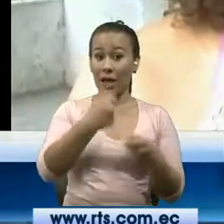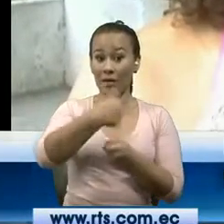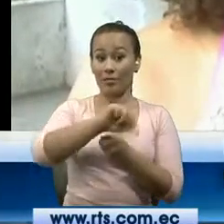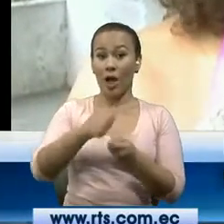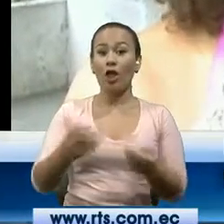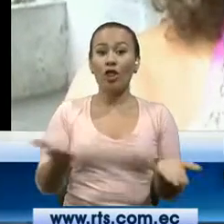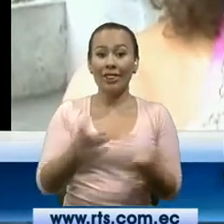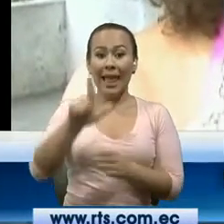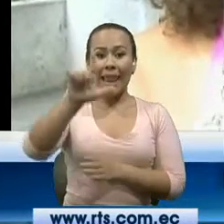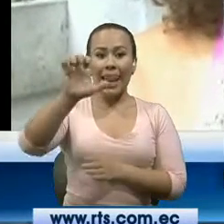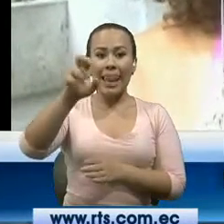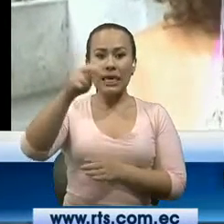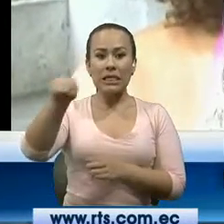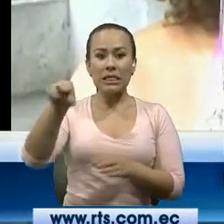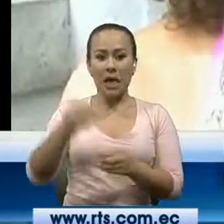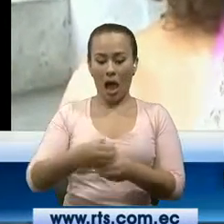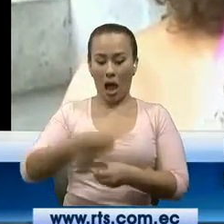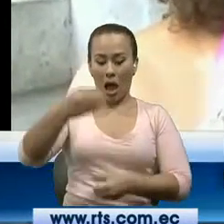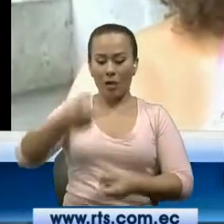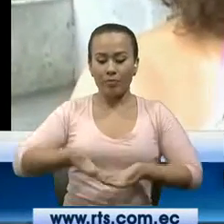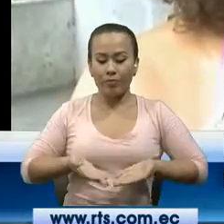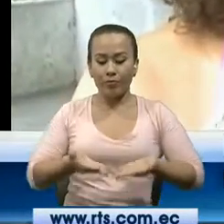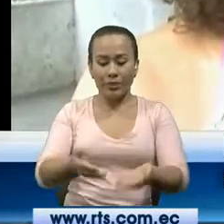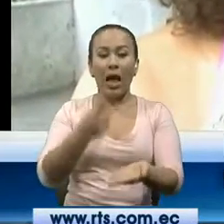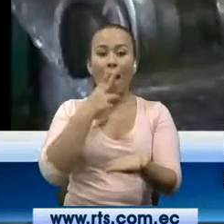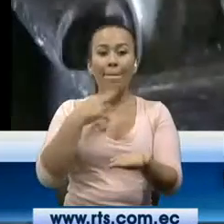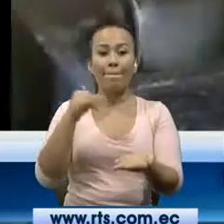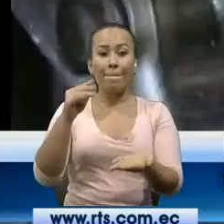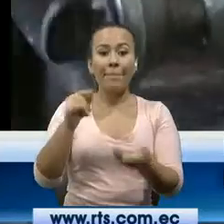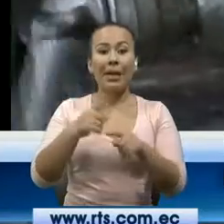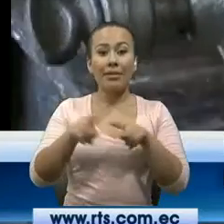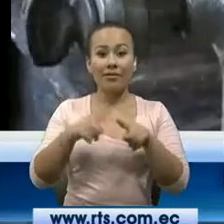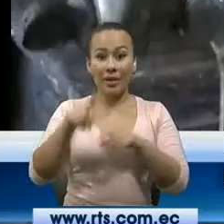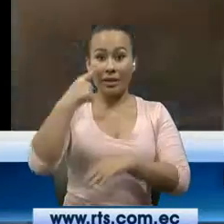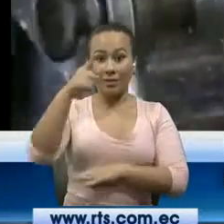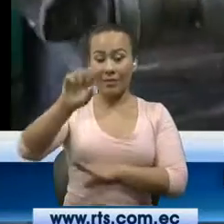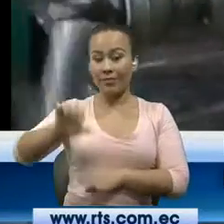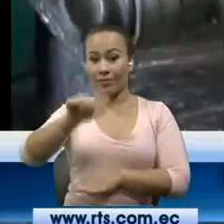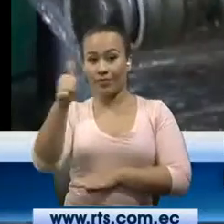leña, y eso es lo bueno, o sea, es un sabor diferente, distinto a los demás.